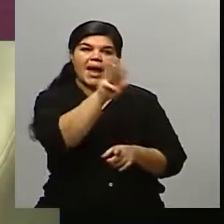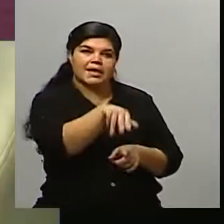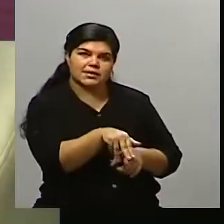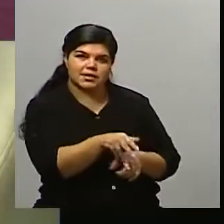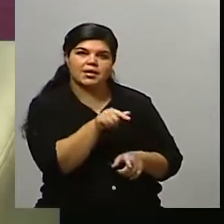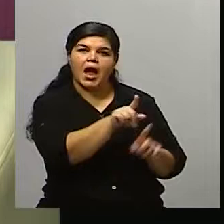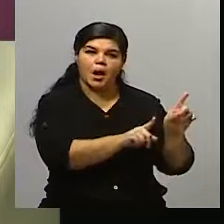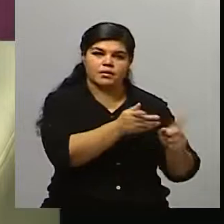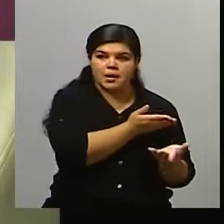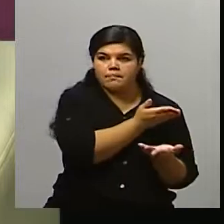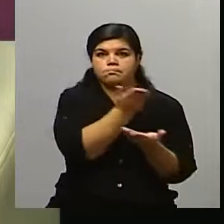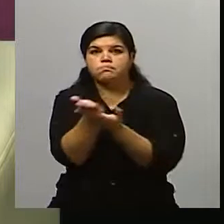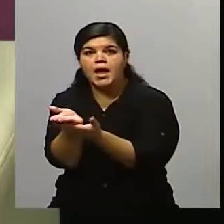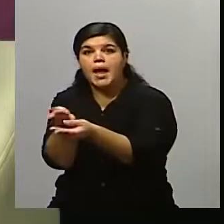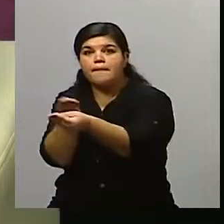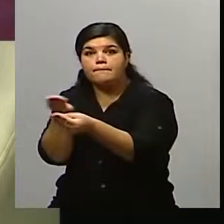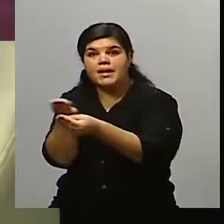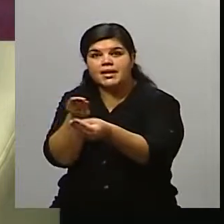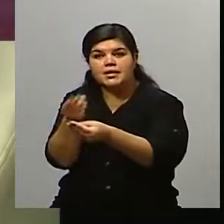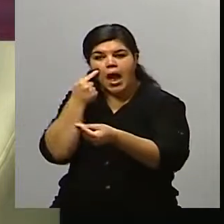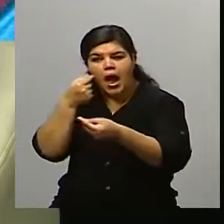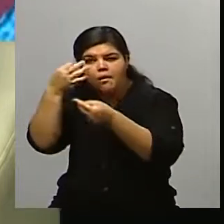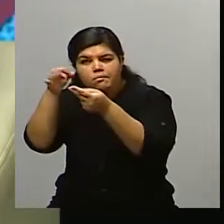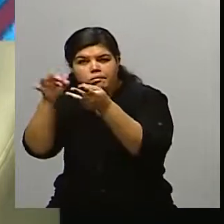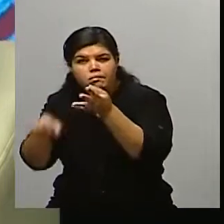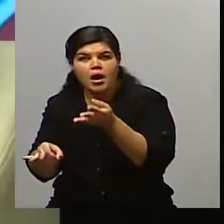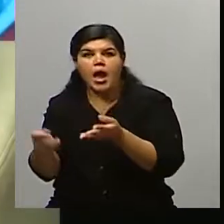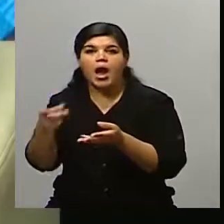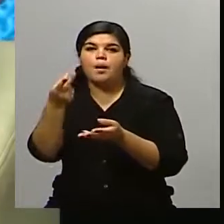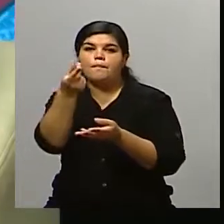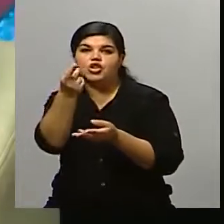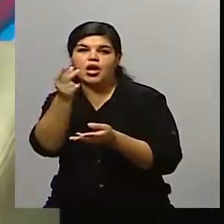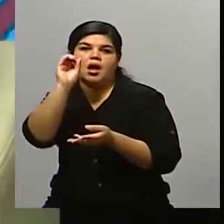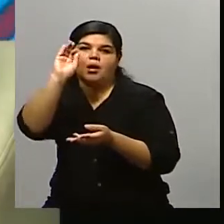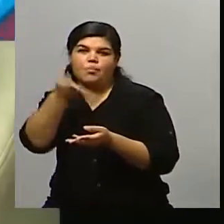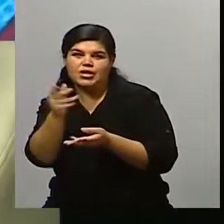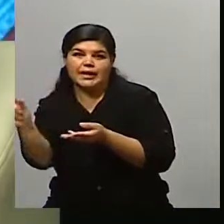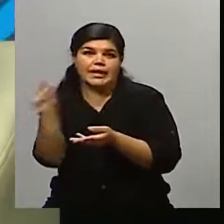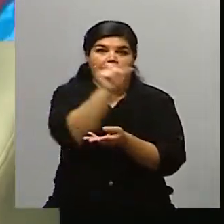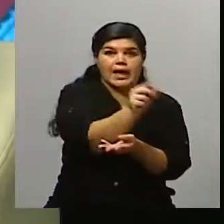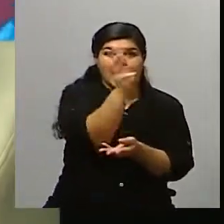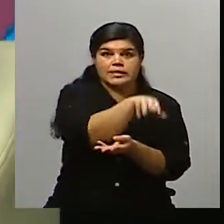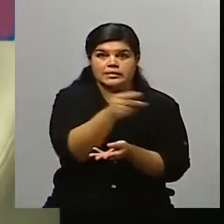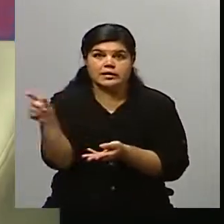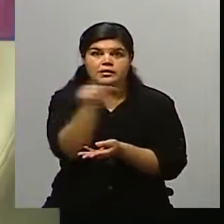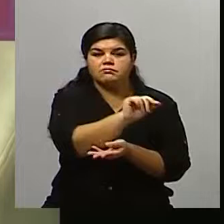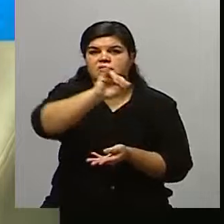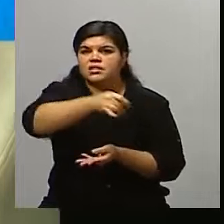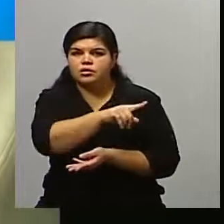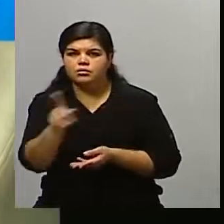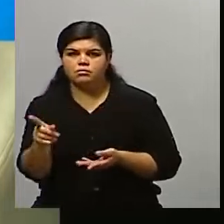empresa, certifica en el área de recursos humanos si están esos aportes realizados, si hay documentación que acredita que esa persona trabajó en la empresa. Bueno, hoy